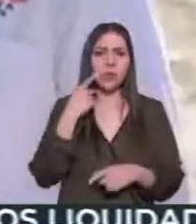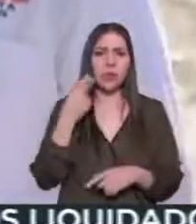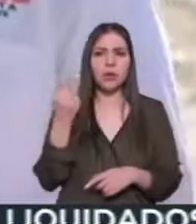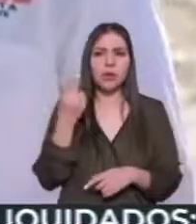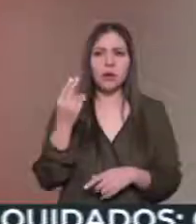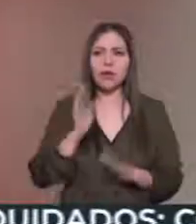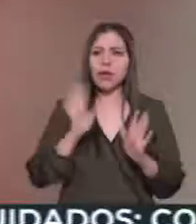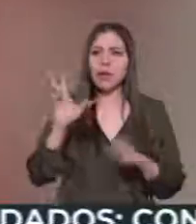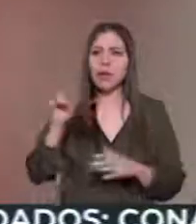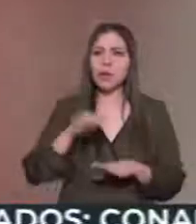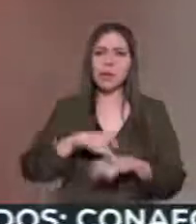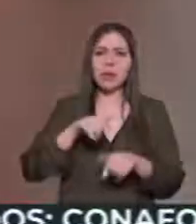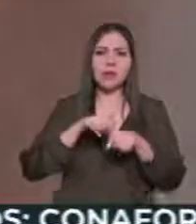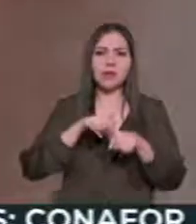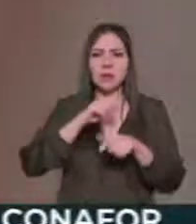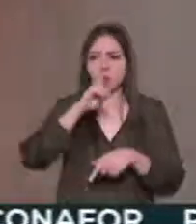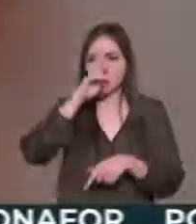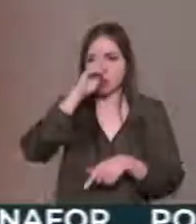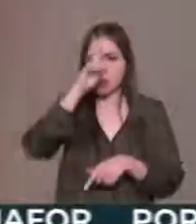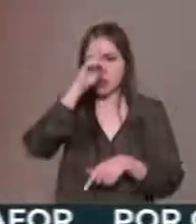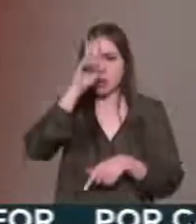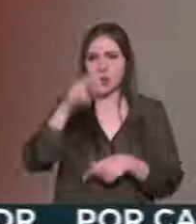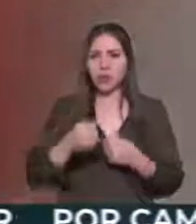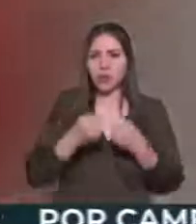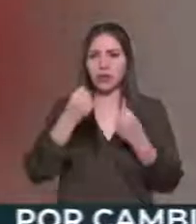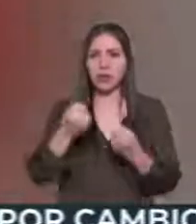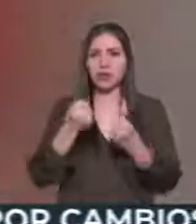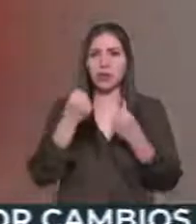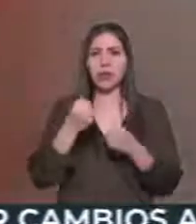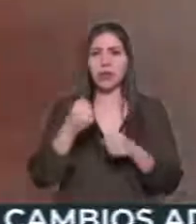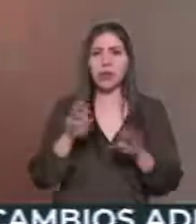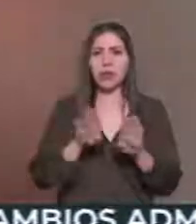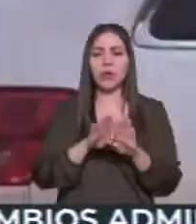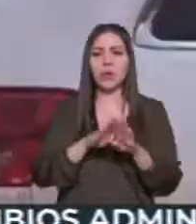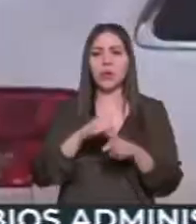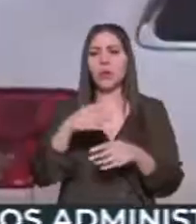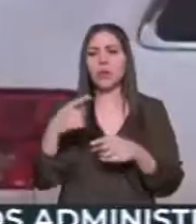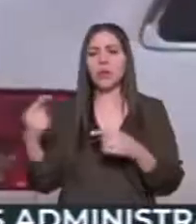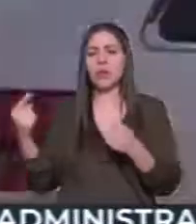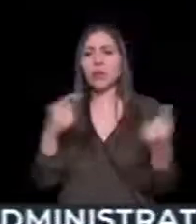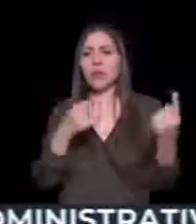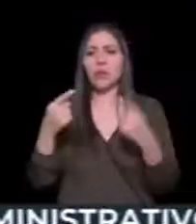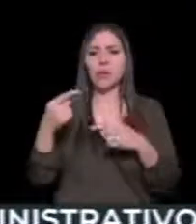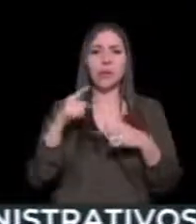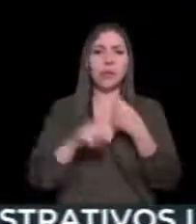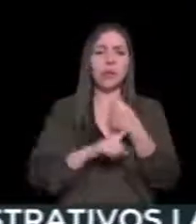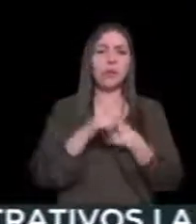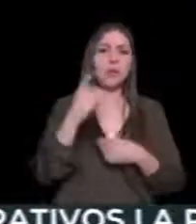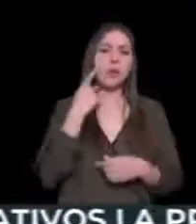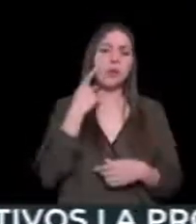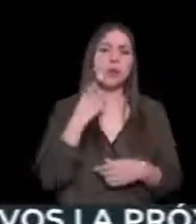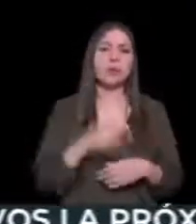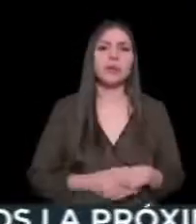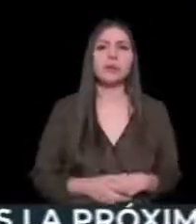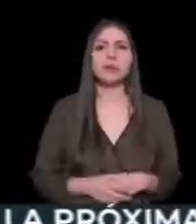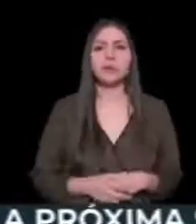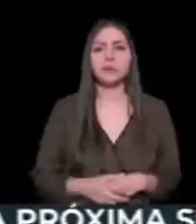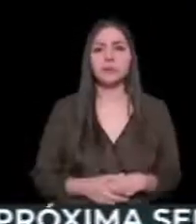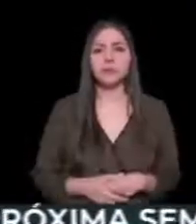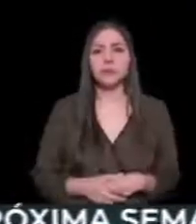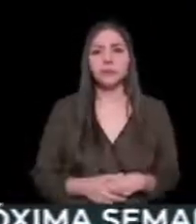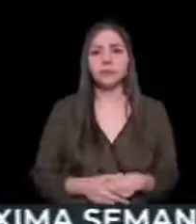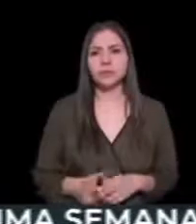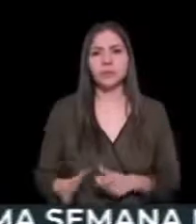el discurso violento y la retórica agresiva como recurso de contienda política. En otros temas, aunque